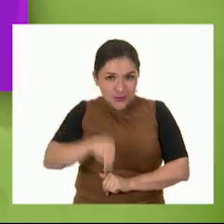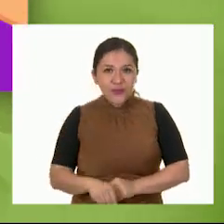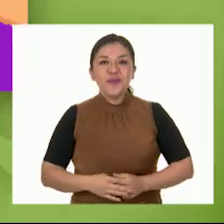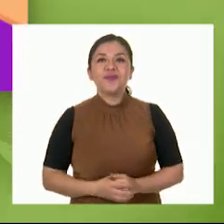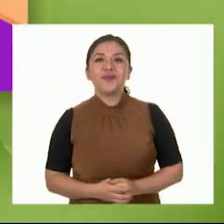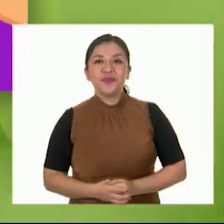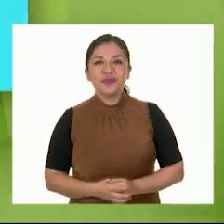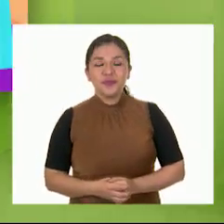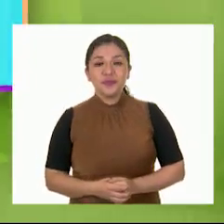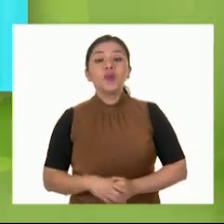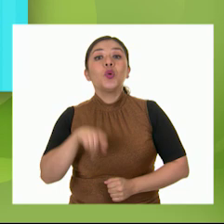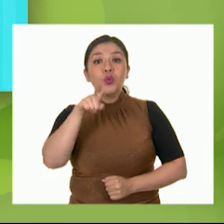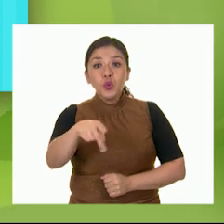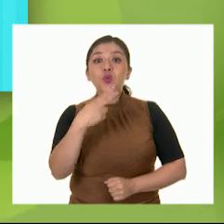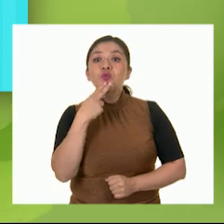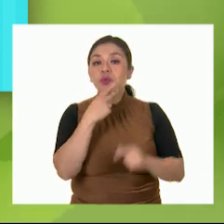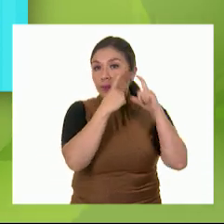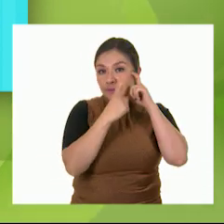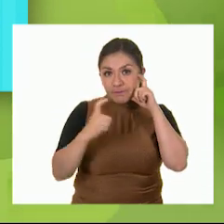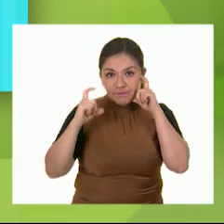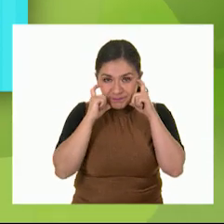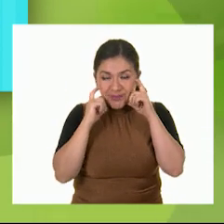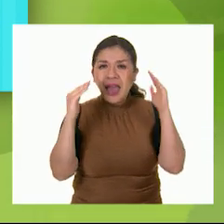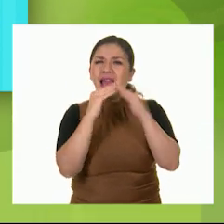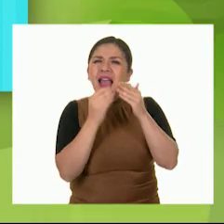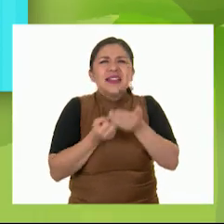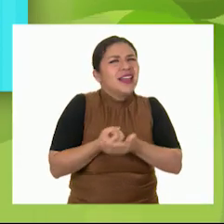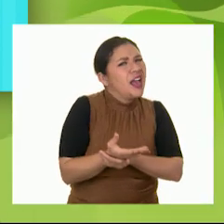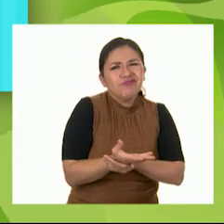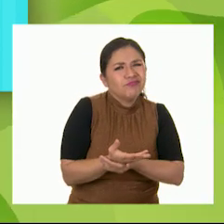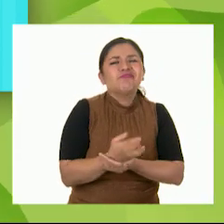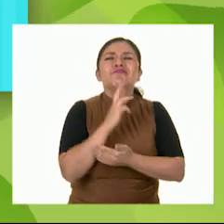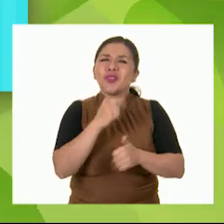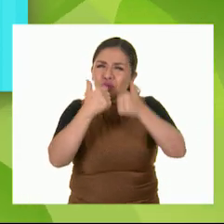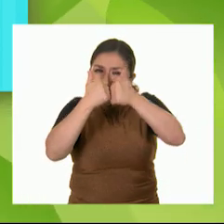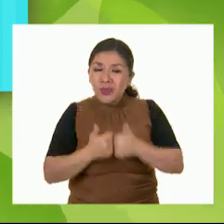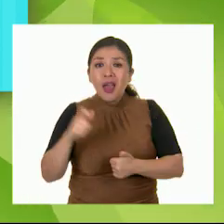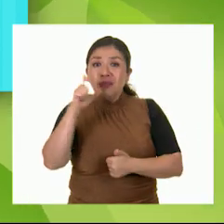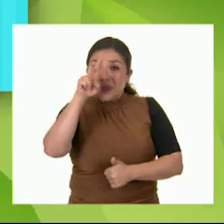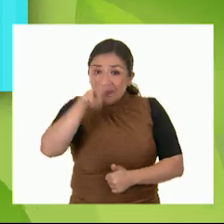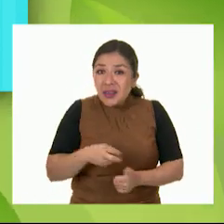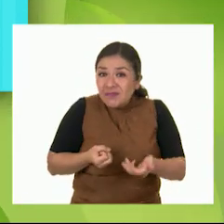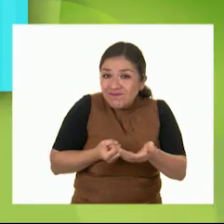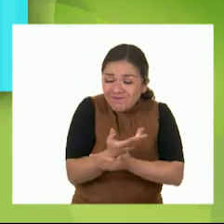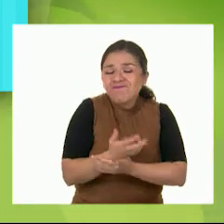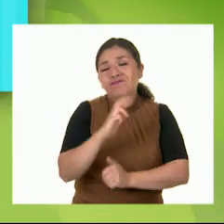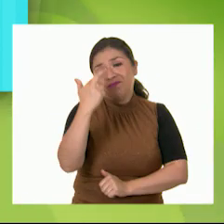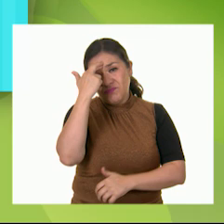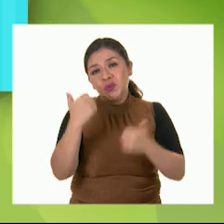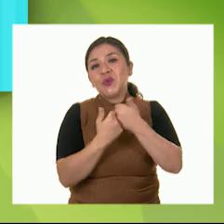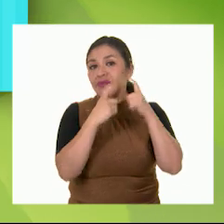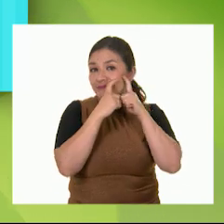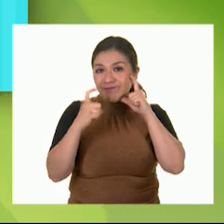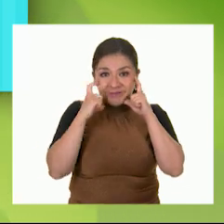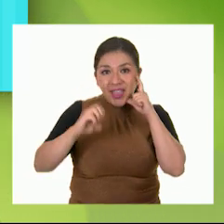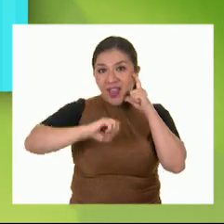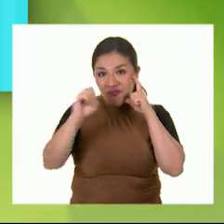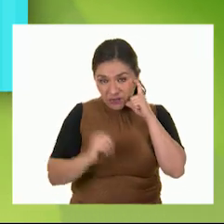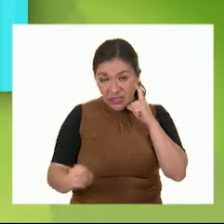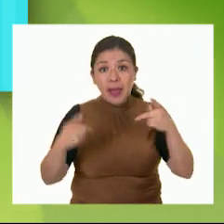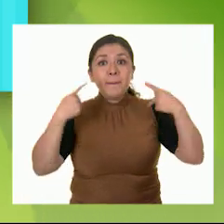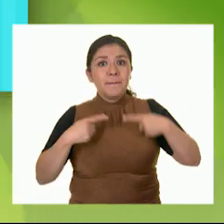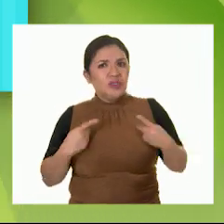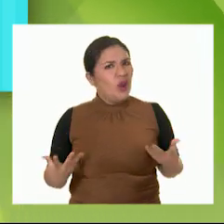contagiarnos. Utiliza cubrebocas. No salgas de casa. Si tienes que hacerlo, recuerda que es obligatorio utilizarlo. Mantén